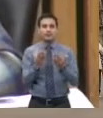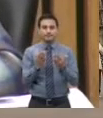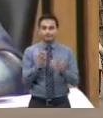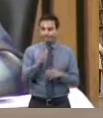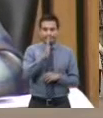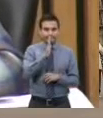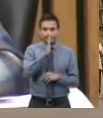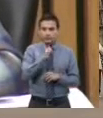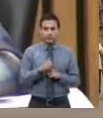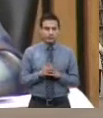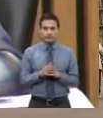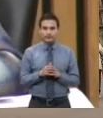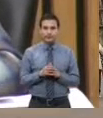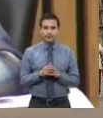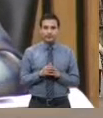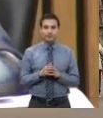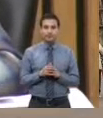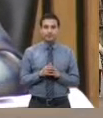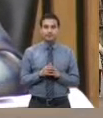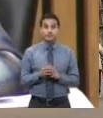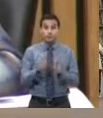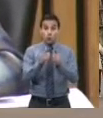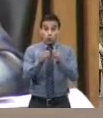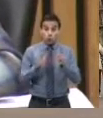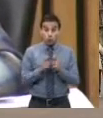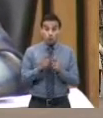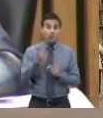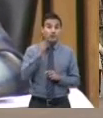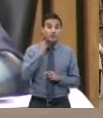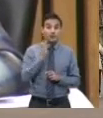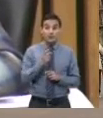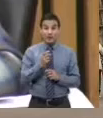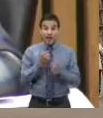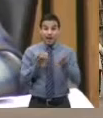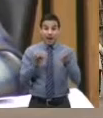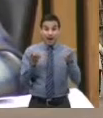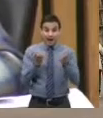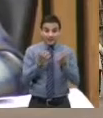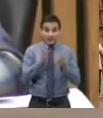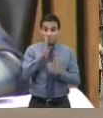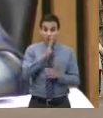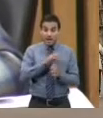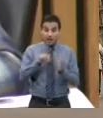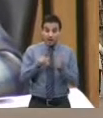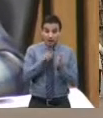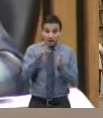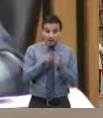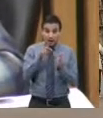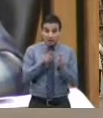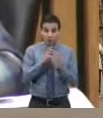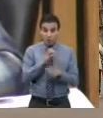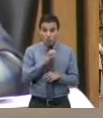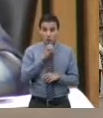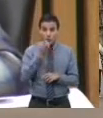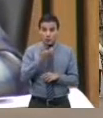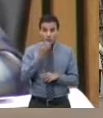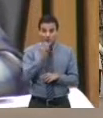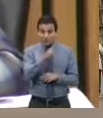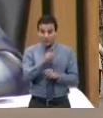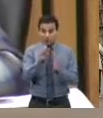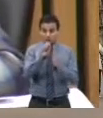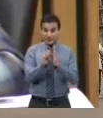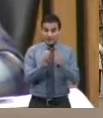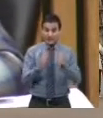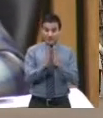cuando nuestros compañeros de partidos políticos dañen en forma reiterada, determinante, agresiva y atenten con la